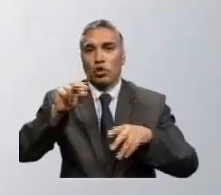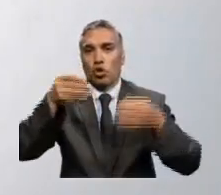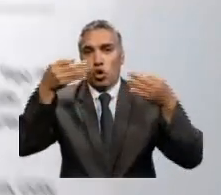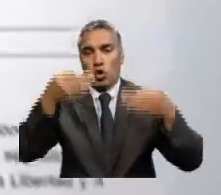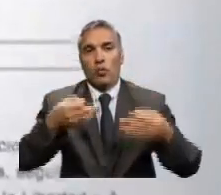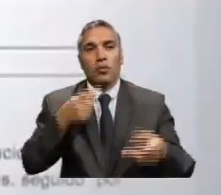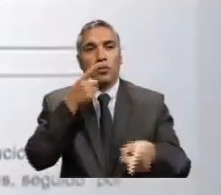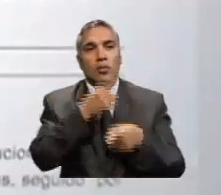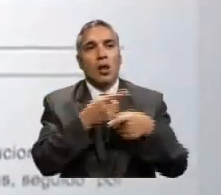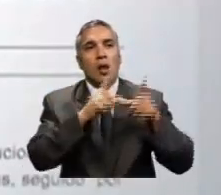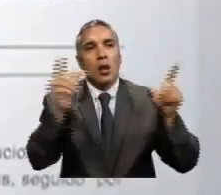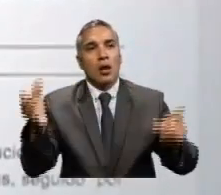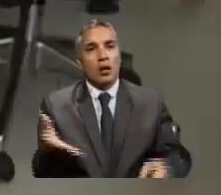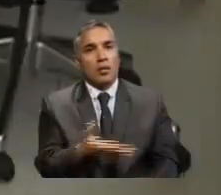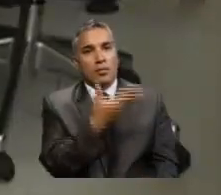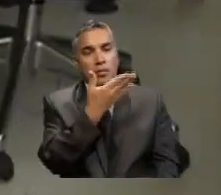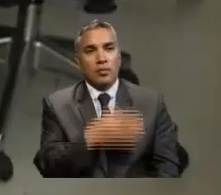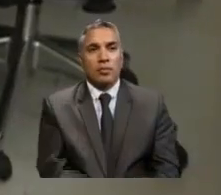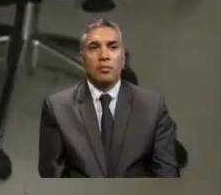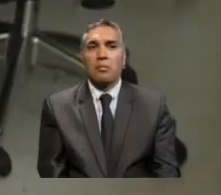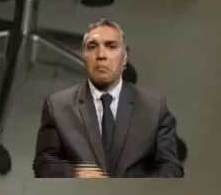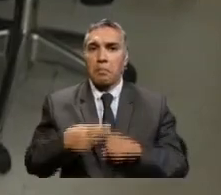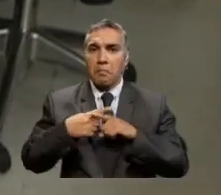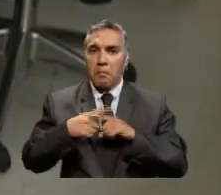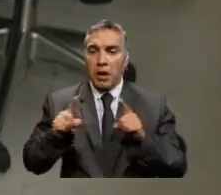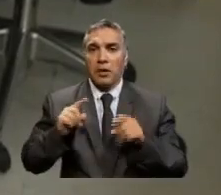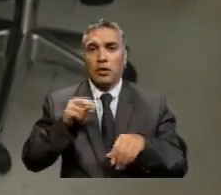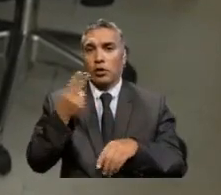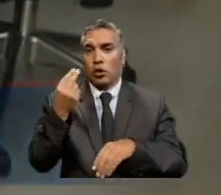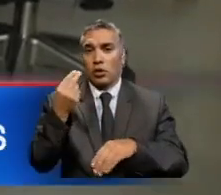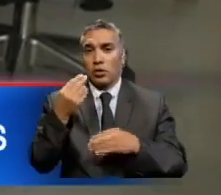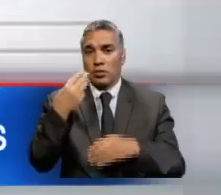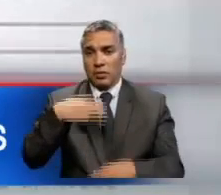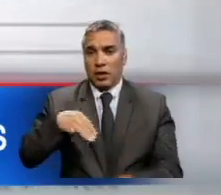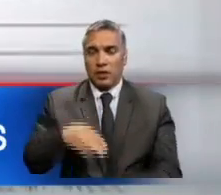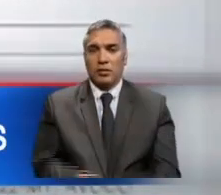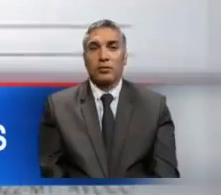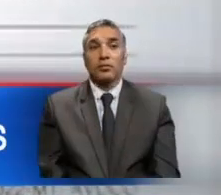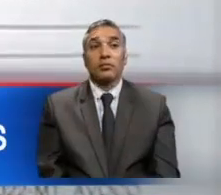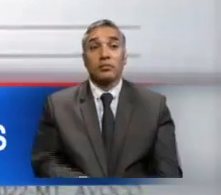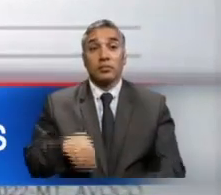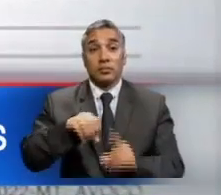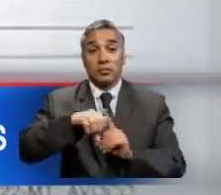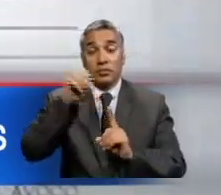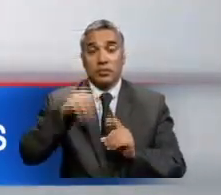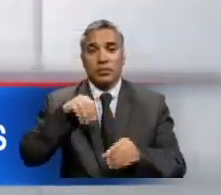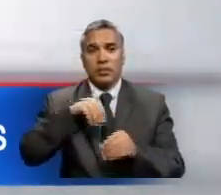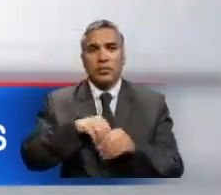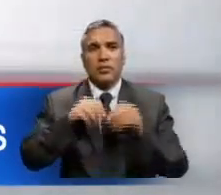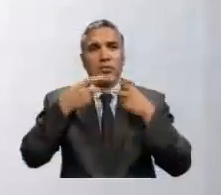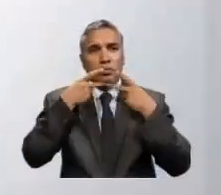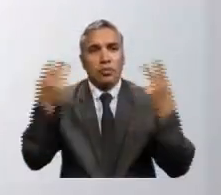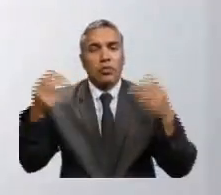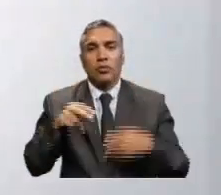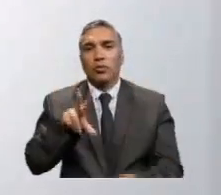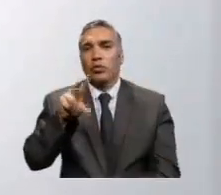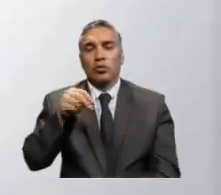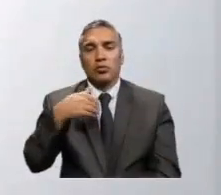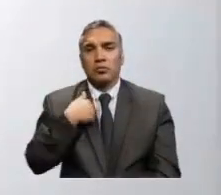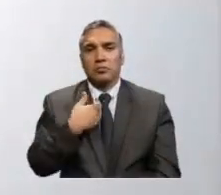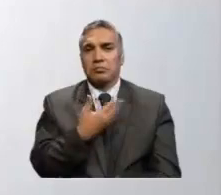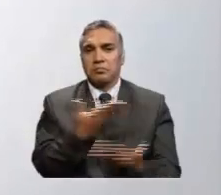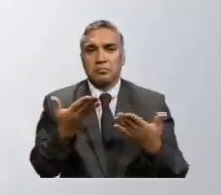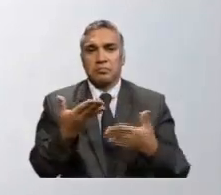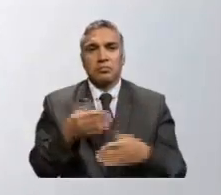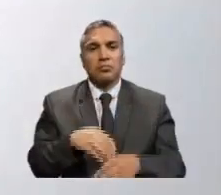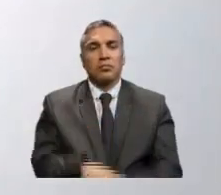de la boleta de excarcelación. Sin embargo, cerca del mediodía de este miércoles, en el sistema SATGE, se publicó que por no ser objeto de esta acción